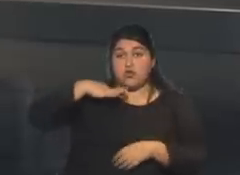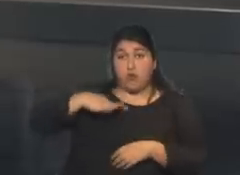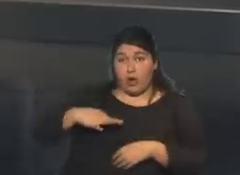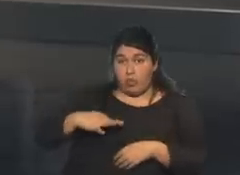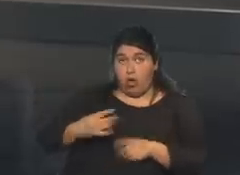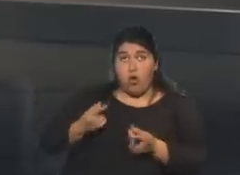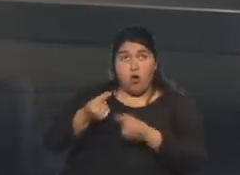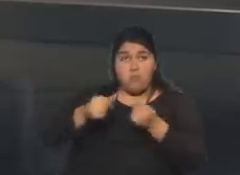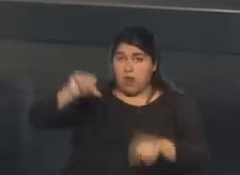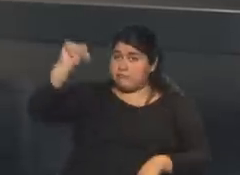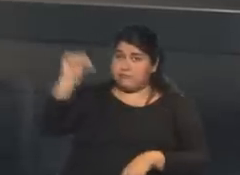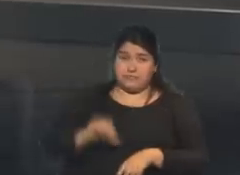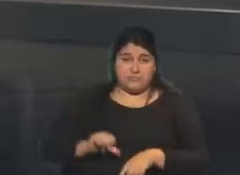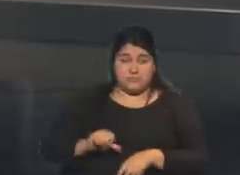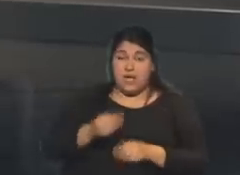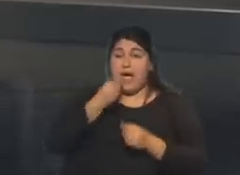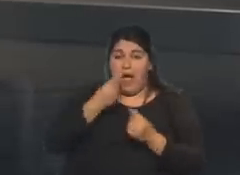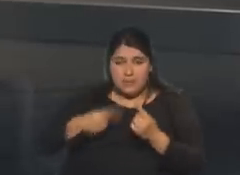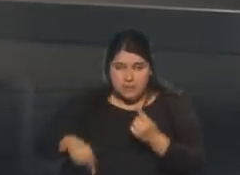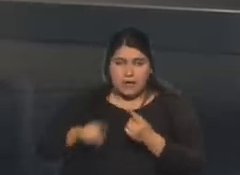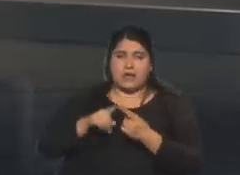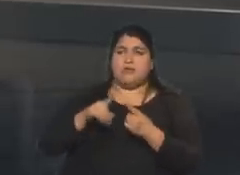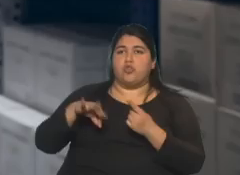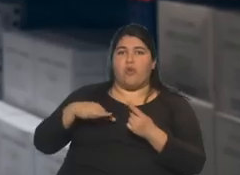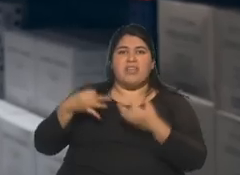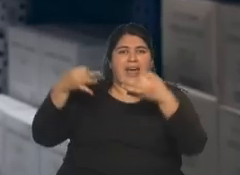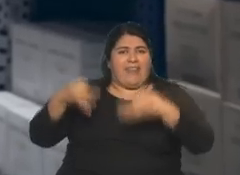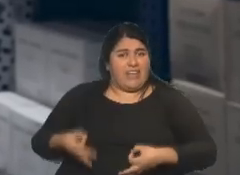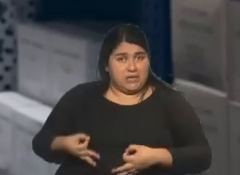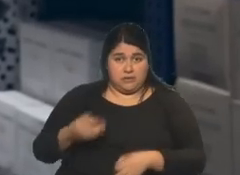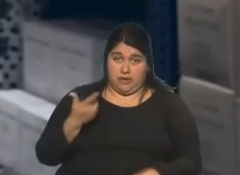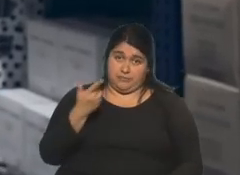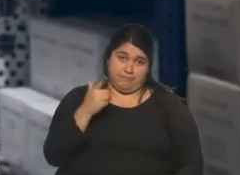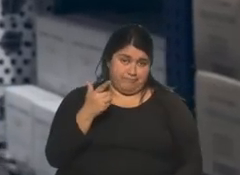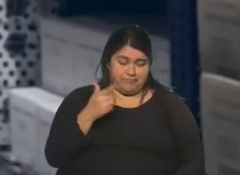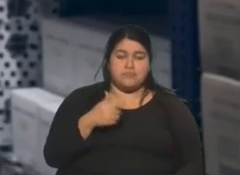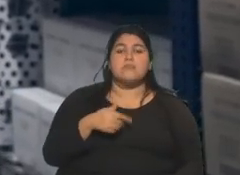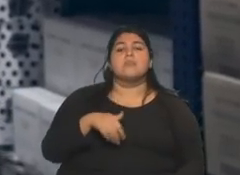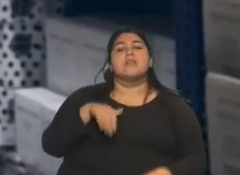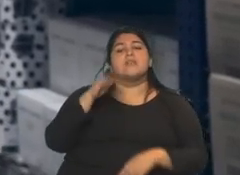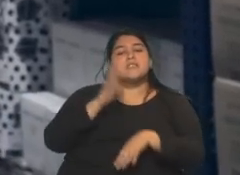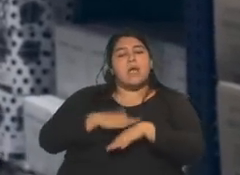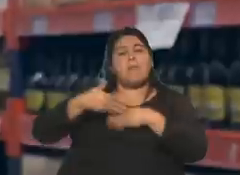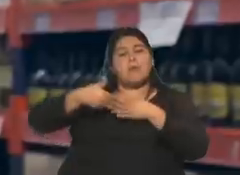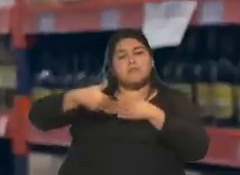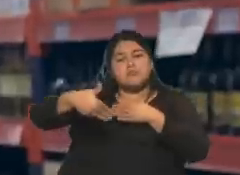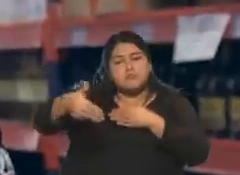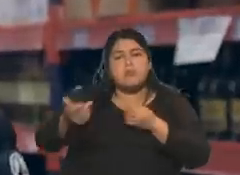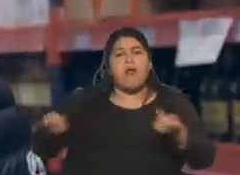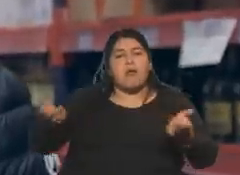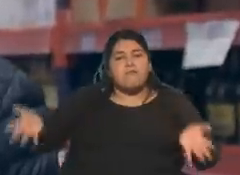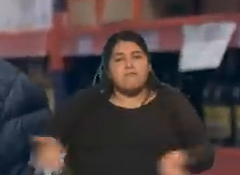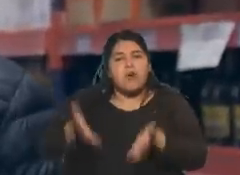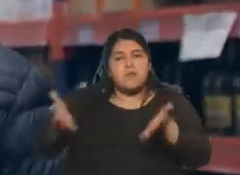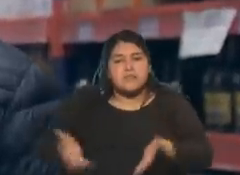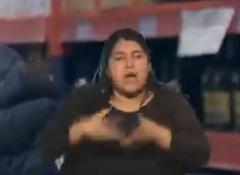para poder acceder no solamente a los alimentos, sino a condiciones de vida digna. Y en el largo plazo hay que fomentar la competencia. Lo que hay que buscar